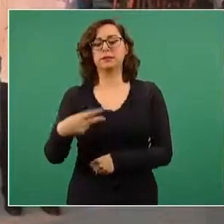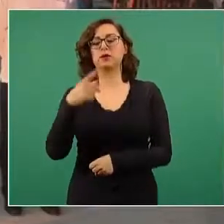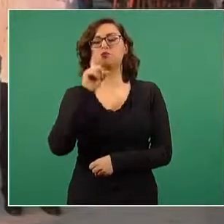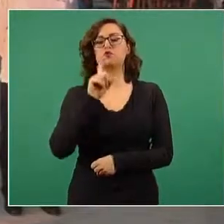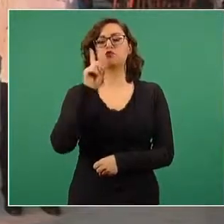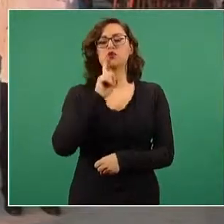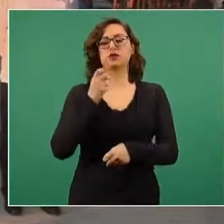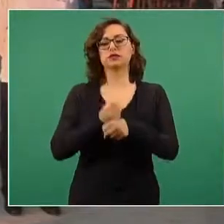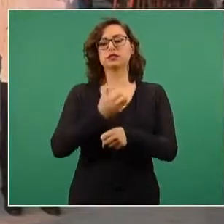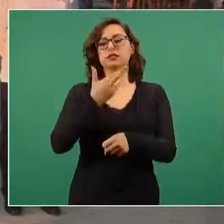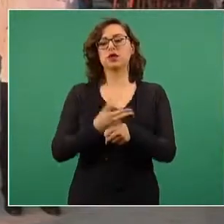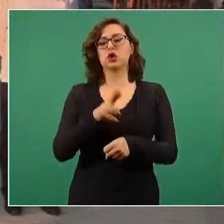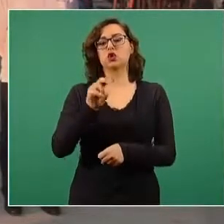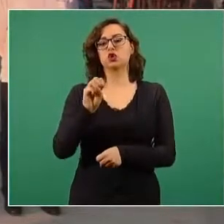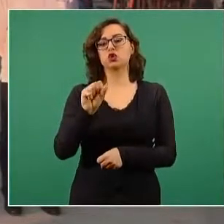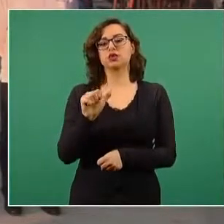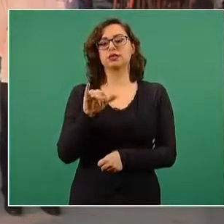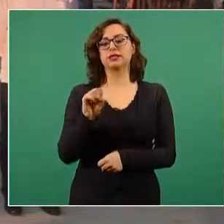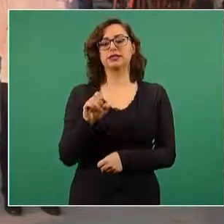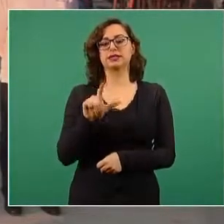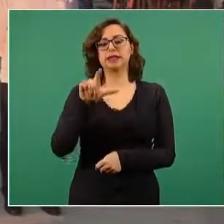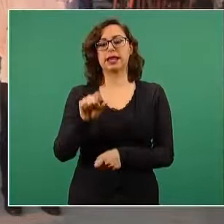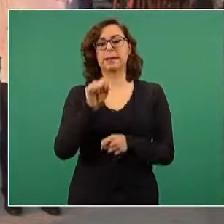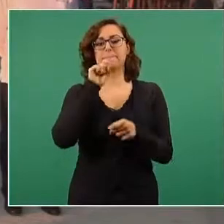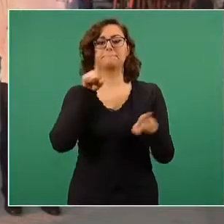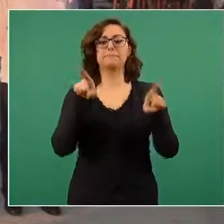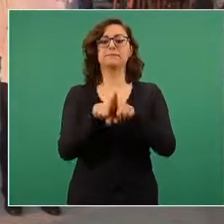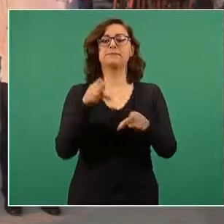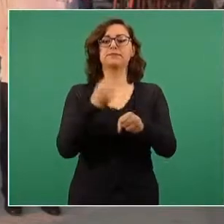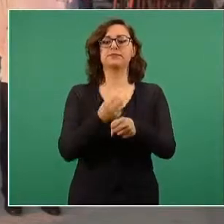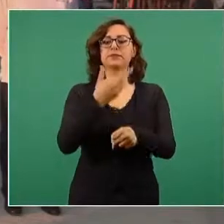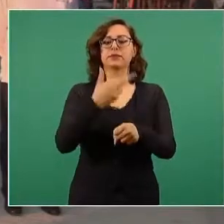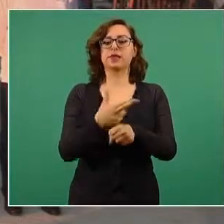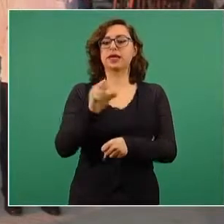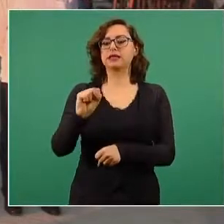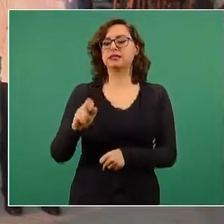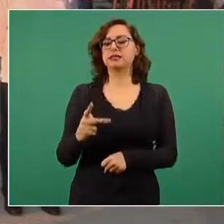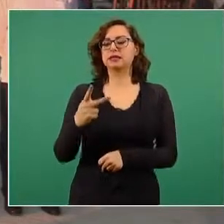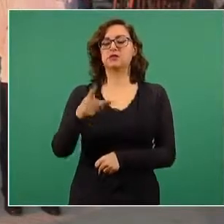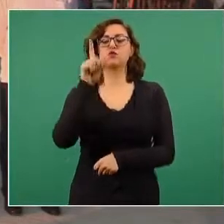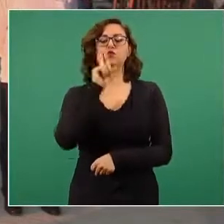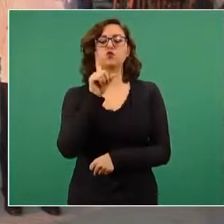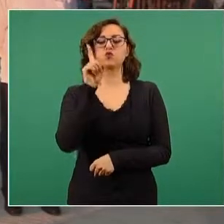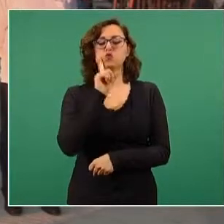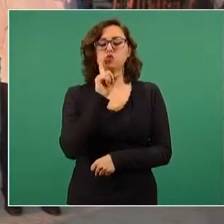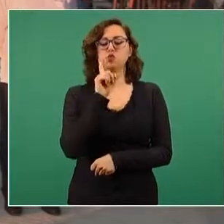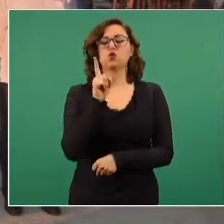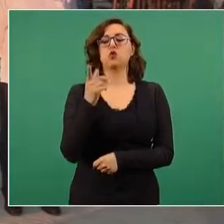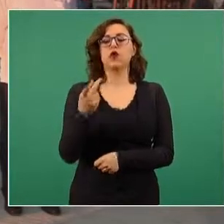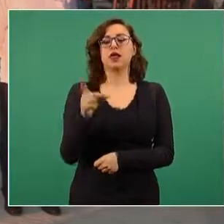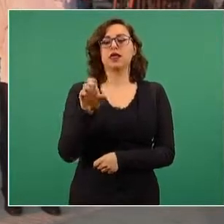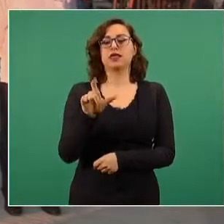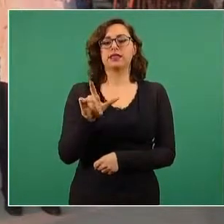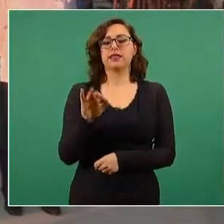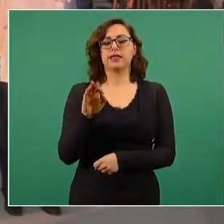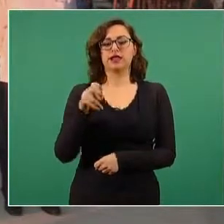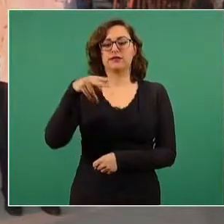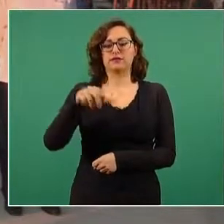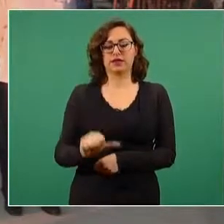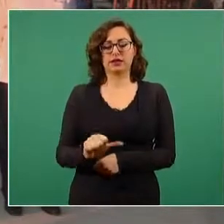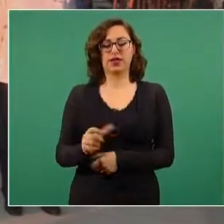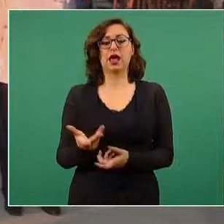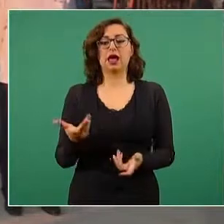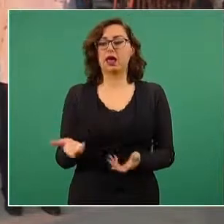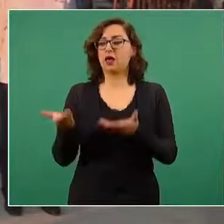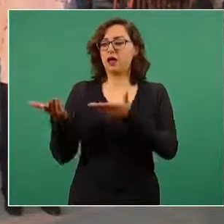por supuesto a la secretaria de Educación, Delfina Gómez. Se encuentran aquí su jefe de oficina, Iván Escalante, y el